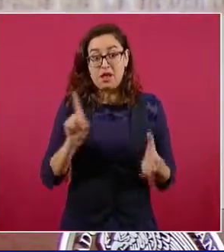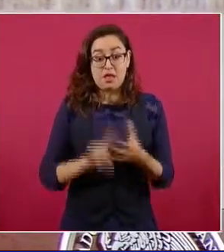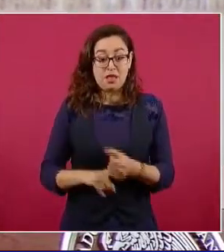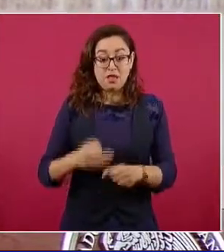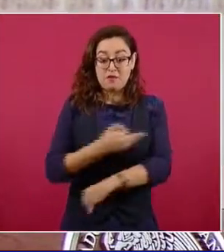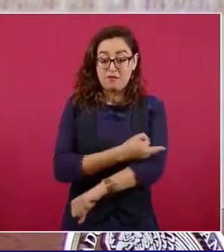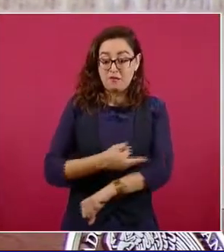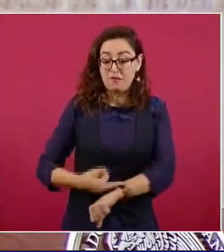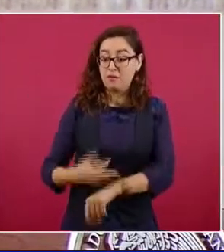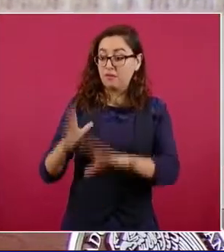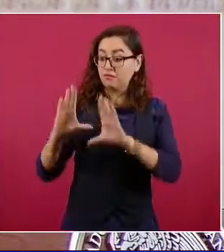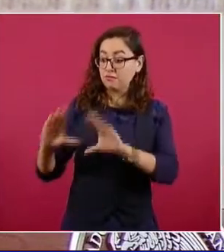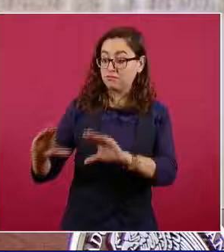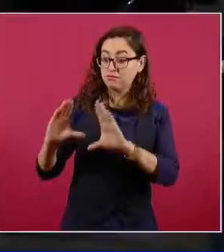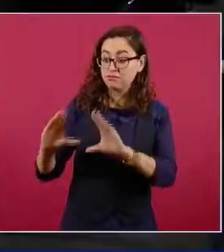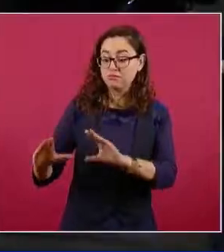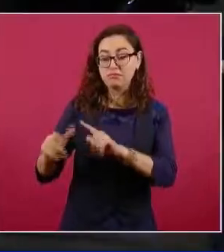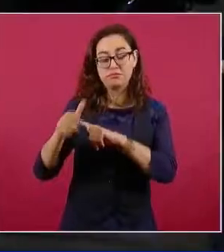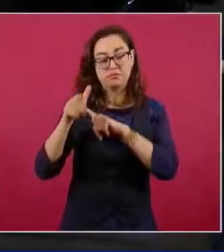nuestros pueblos.